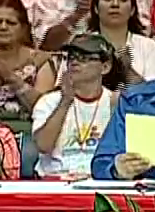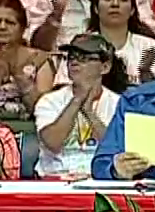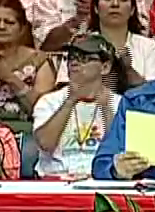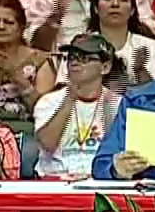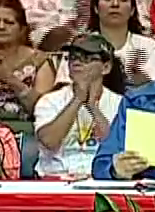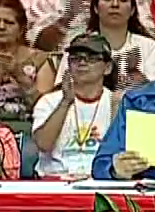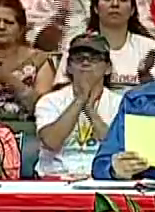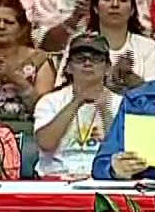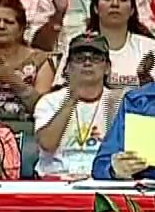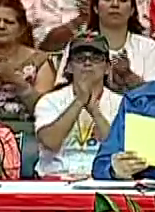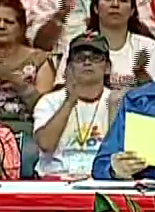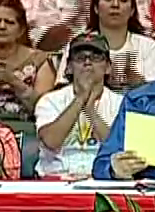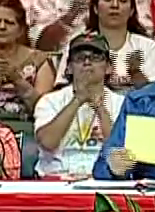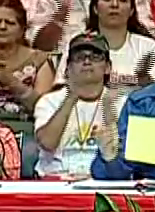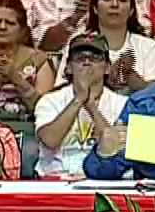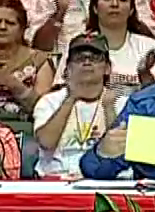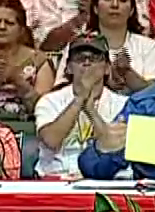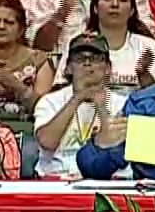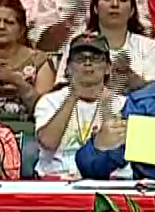Y